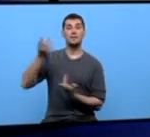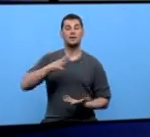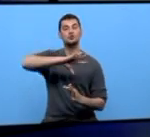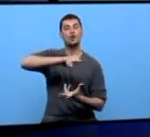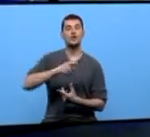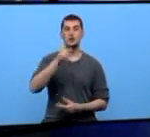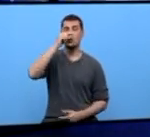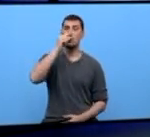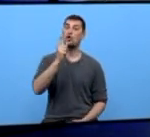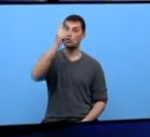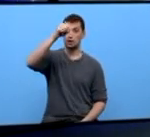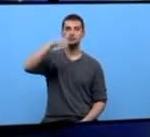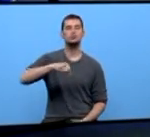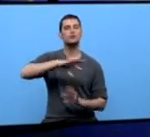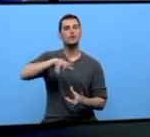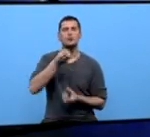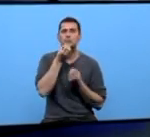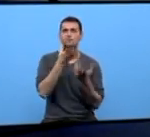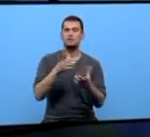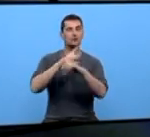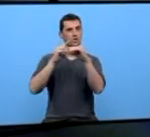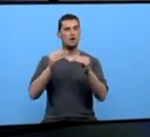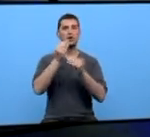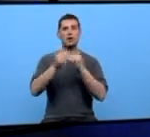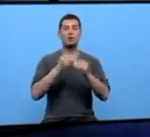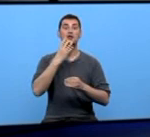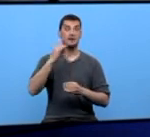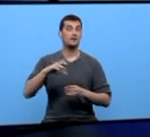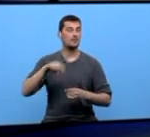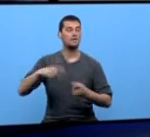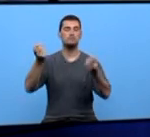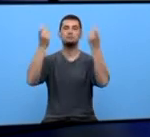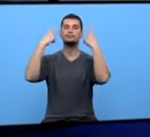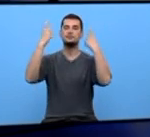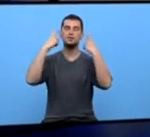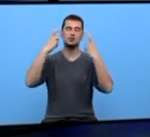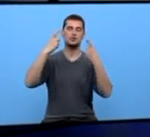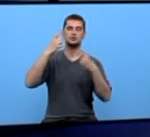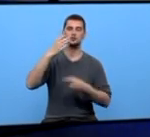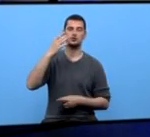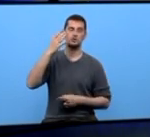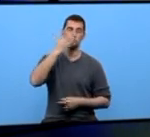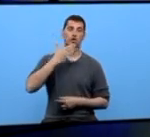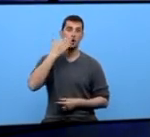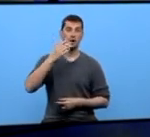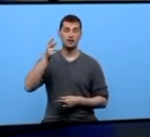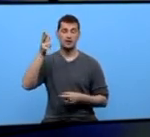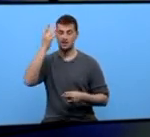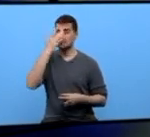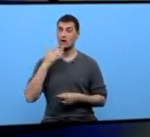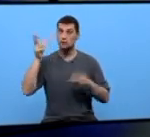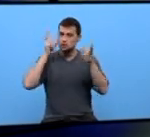Bienvenidos a Lugo de Norte a Sur, un espazo da Fundación TIR realizado coa participación de alumnos da Escola de Maxes. Son 2.000